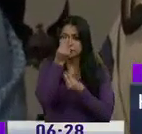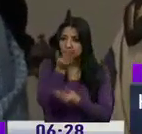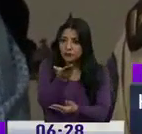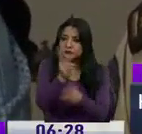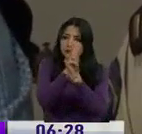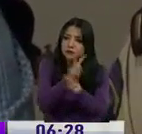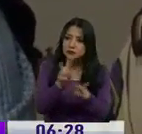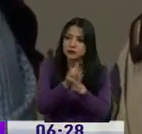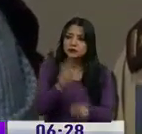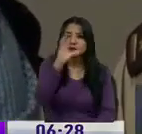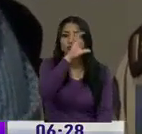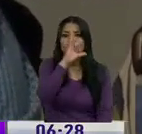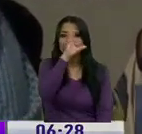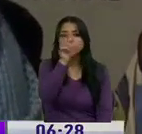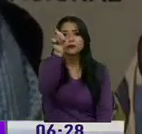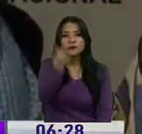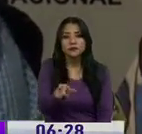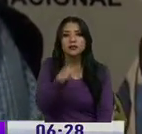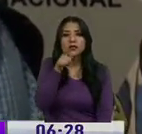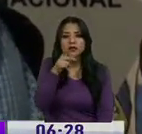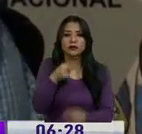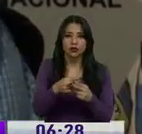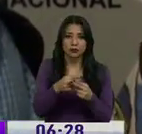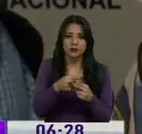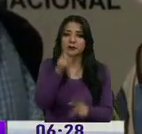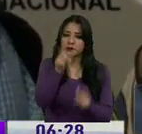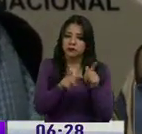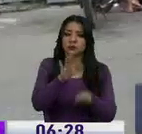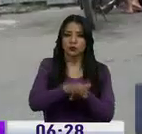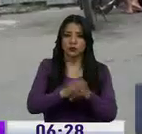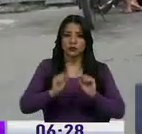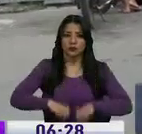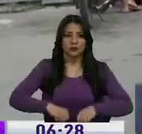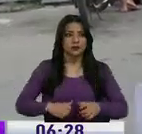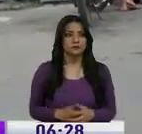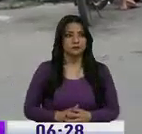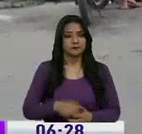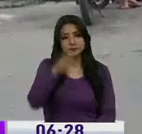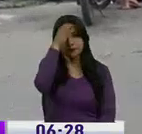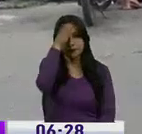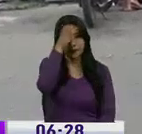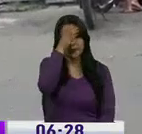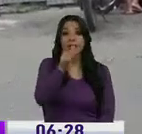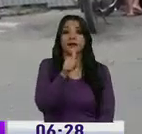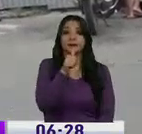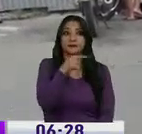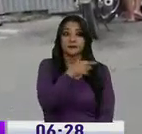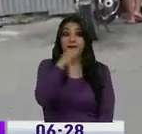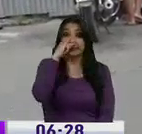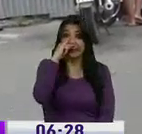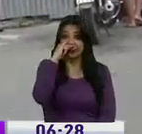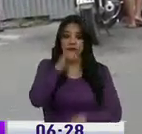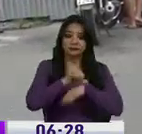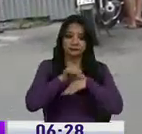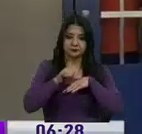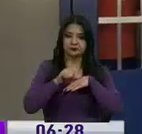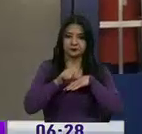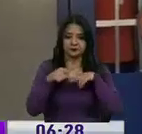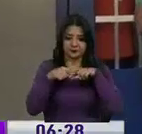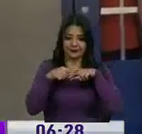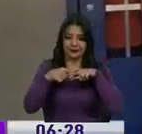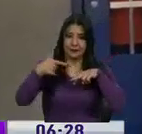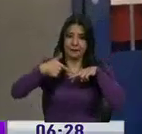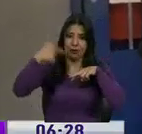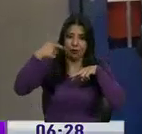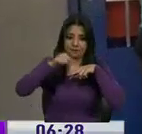buscar los nombres de quienes podrían estar vinculados en una clínica privada el menor fue intervenido quirúrgicamente en los